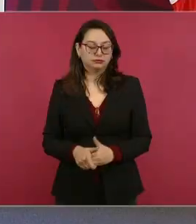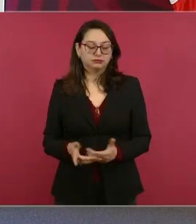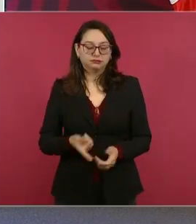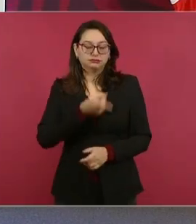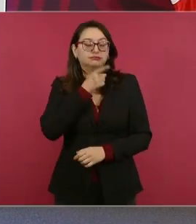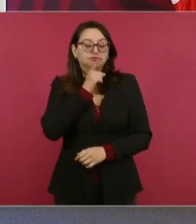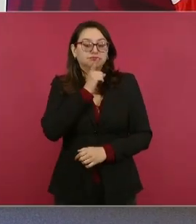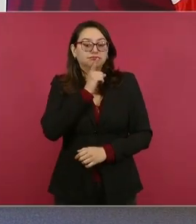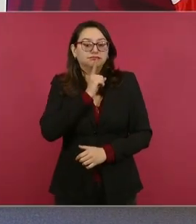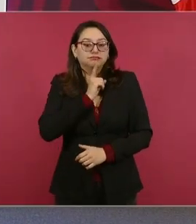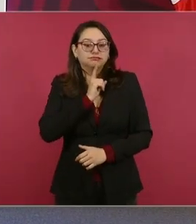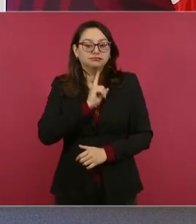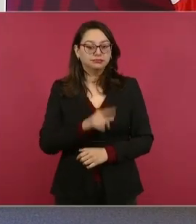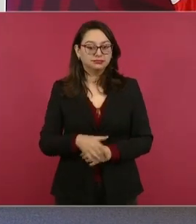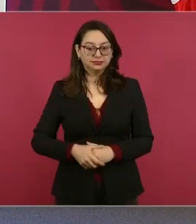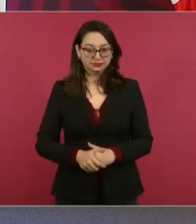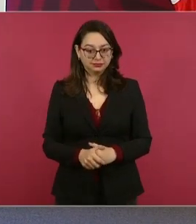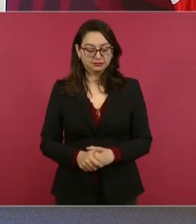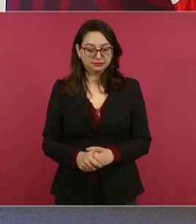falsa,